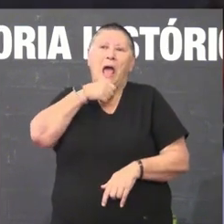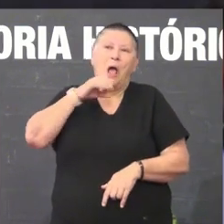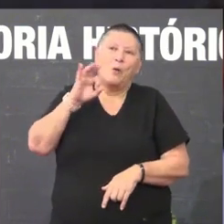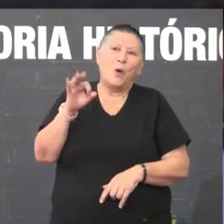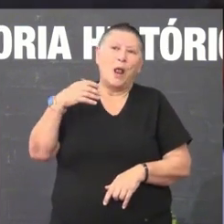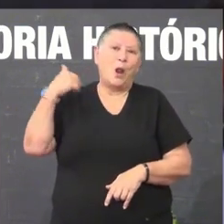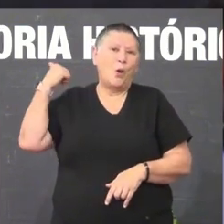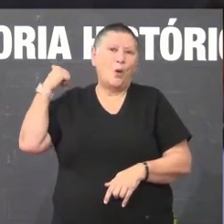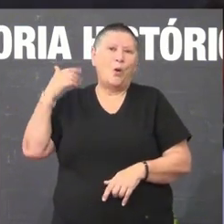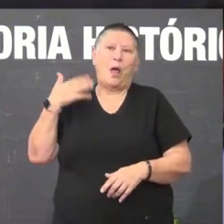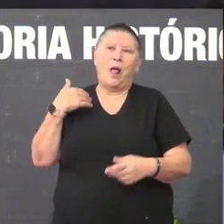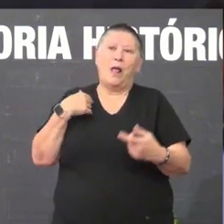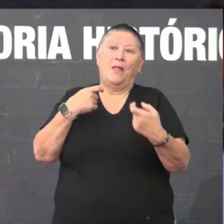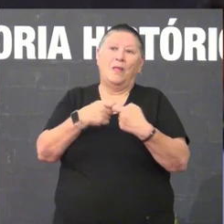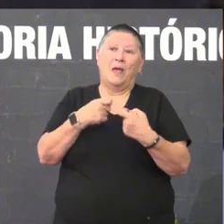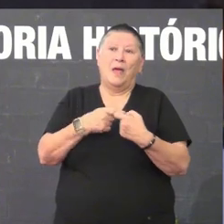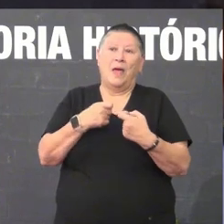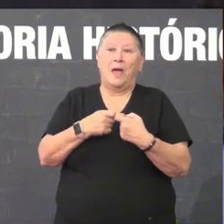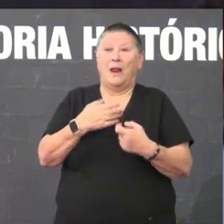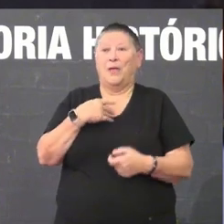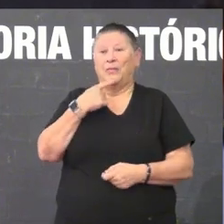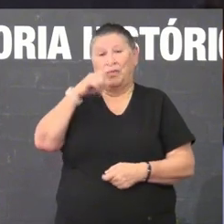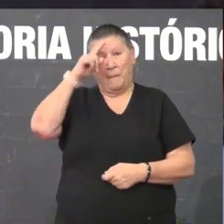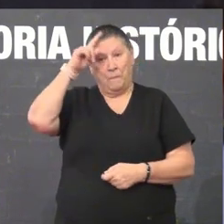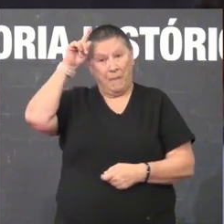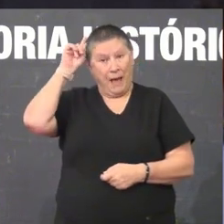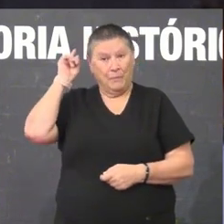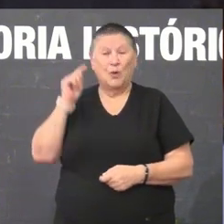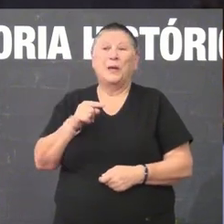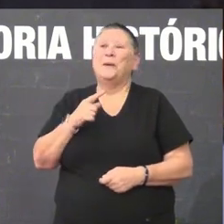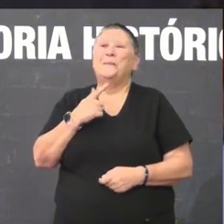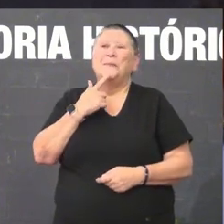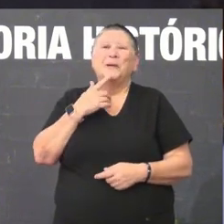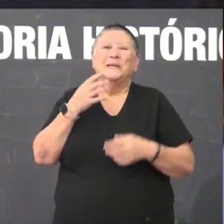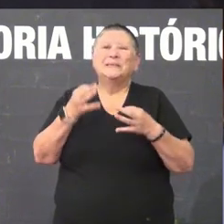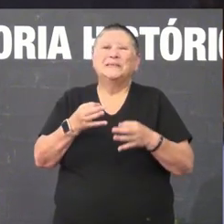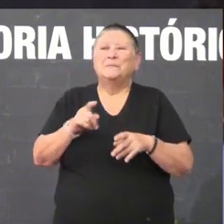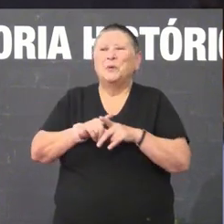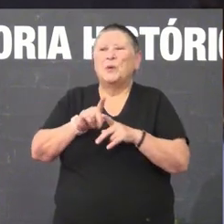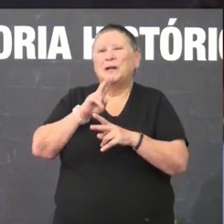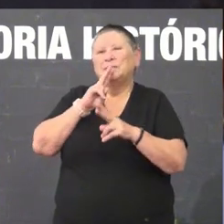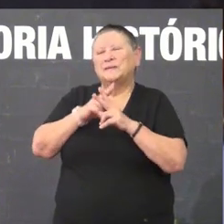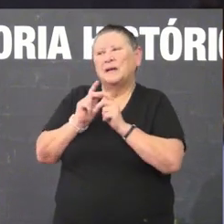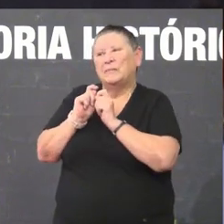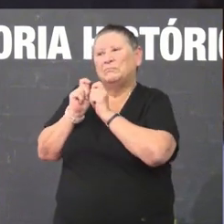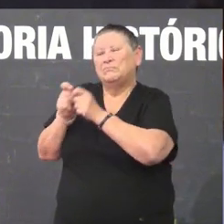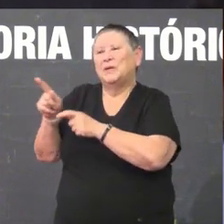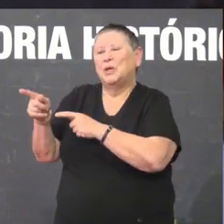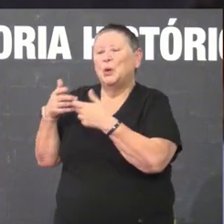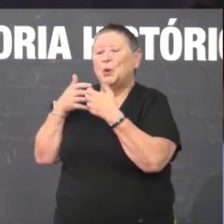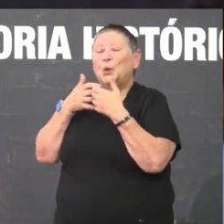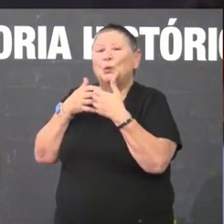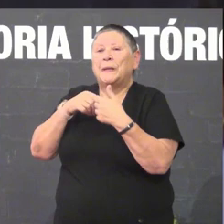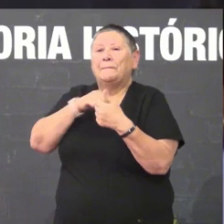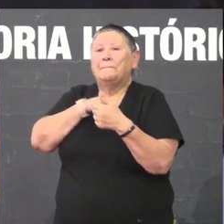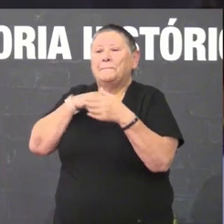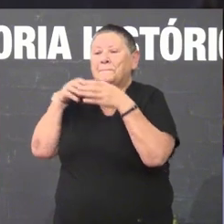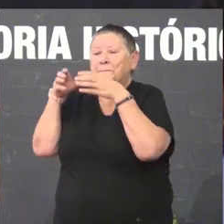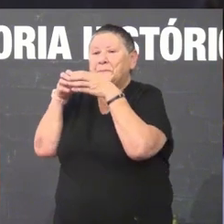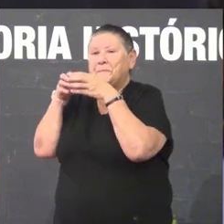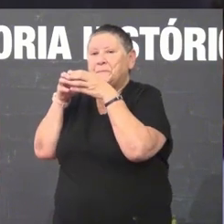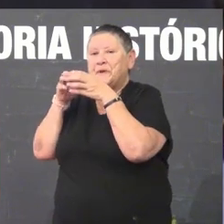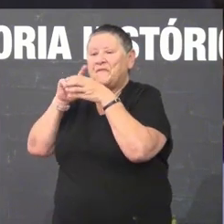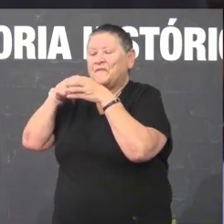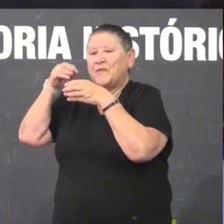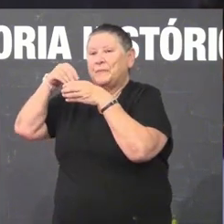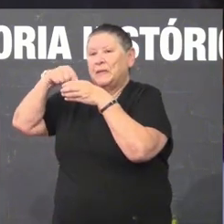decía Pablo casa siempre lo plantean como una lucha privada como una lucha de naturaleza Privada de unas familias que quieren